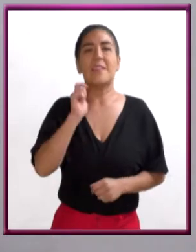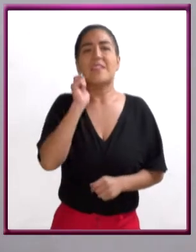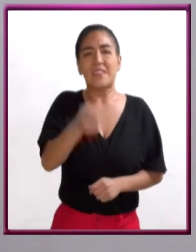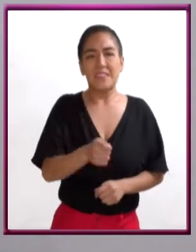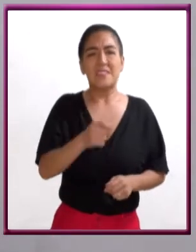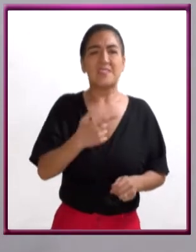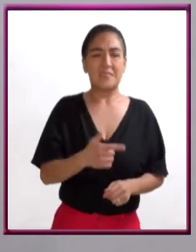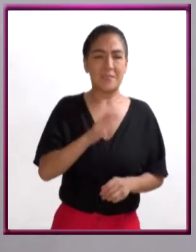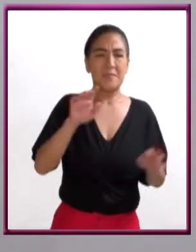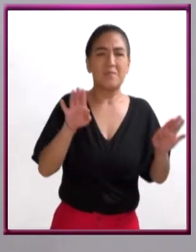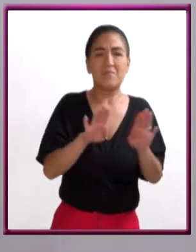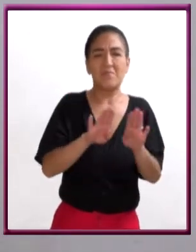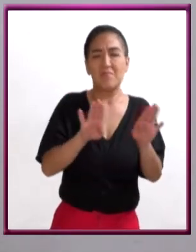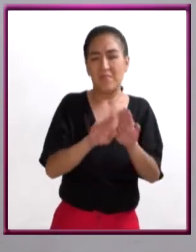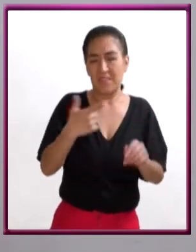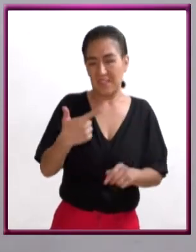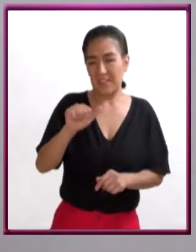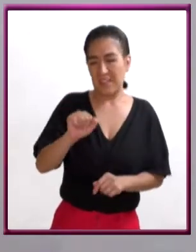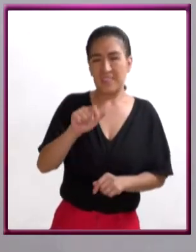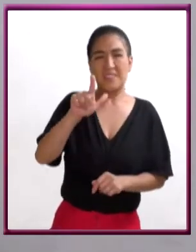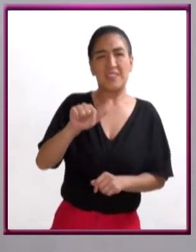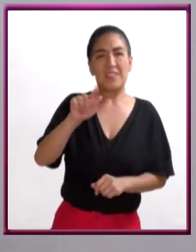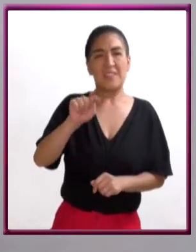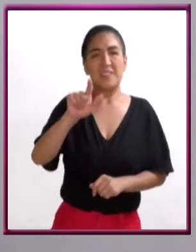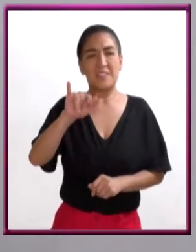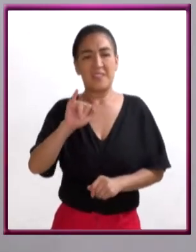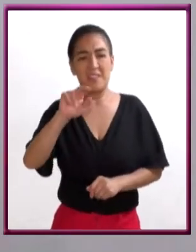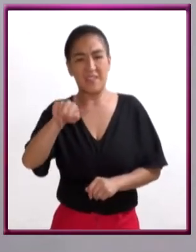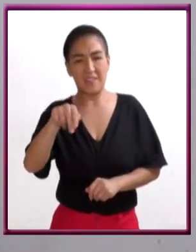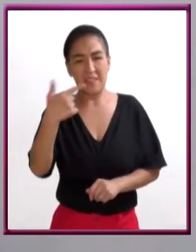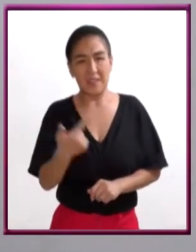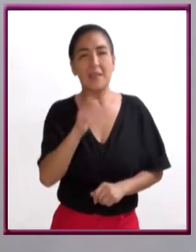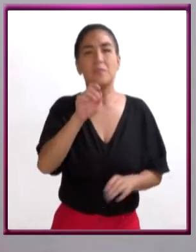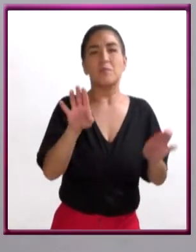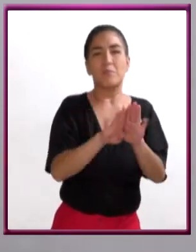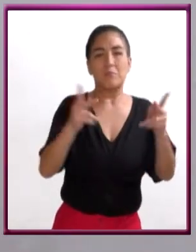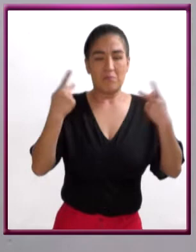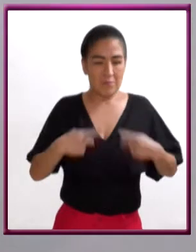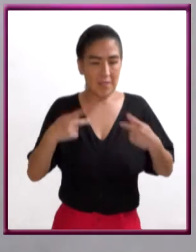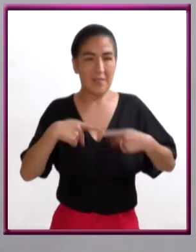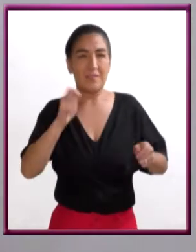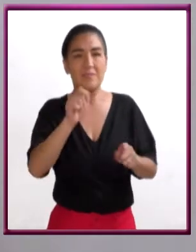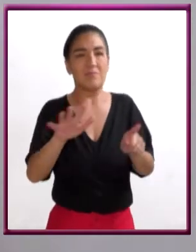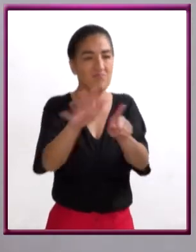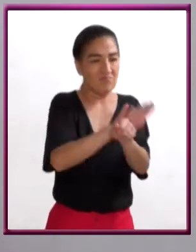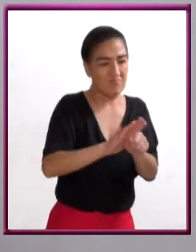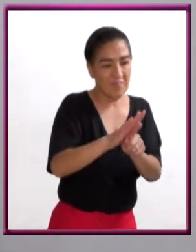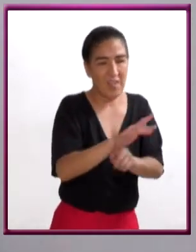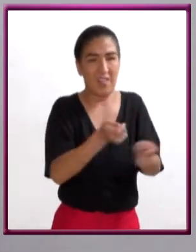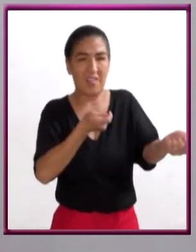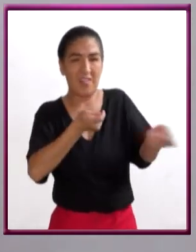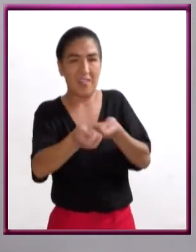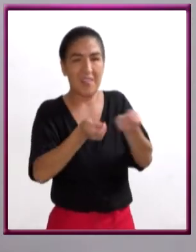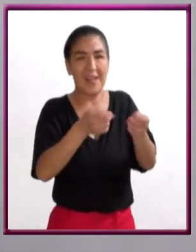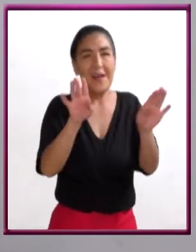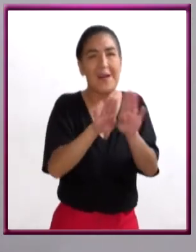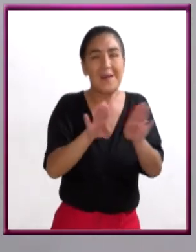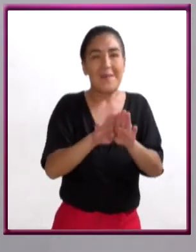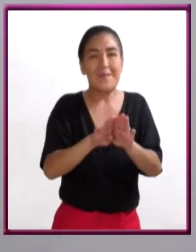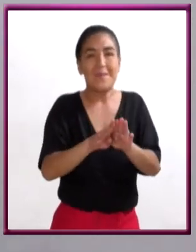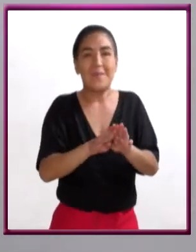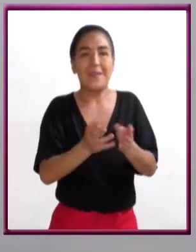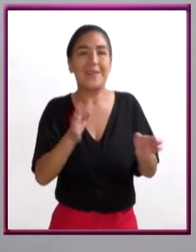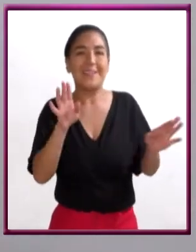Gaslighting es cuando es una persona manipuladora, pero como que manipuladora sutilmente, que